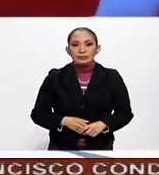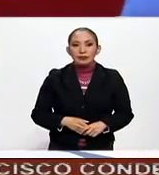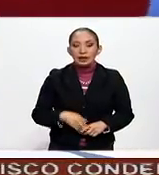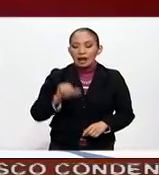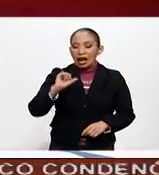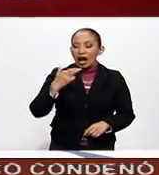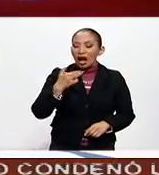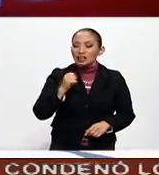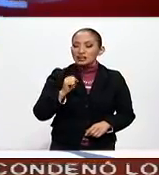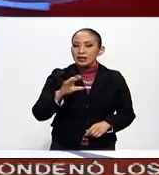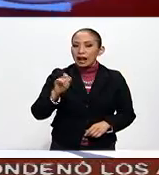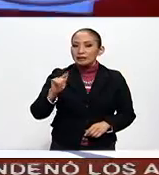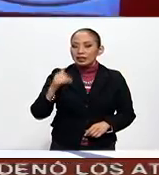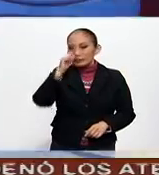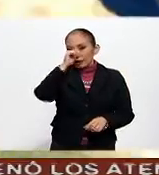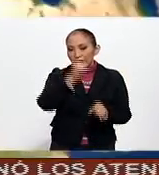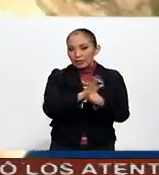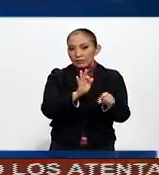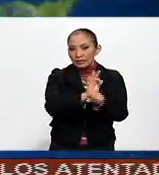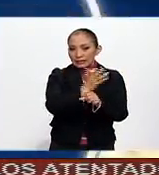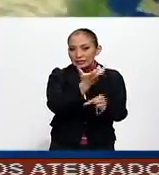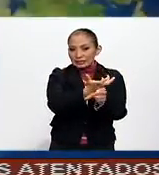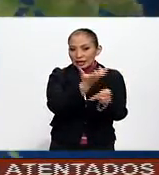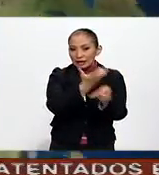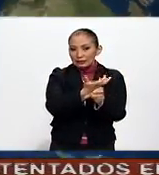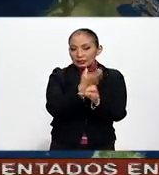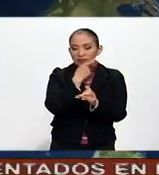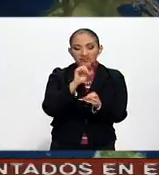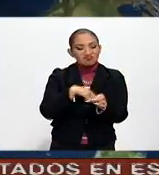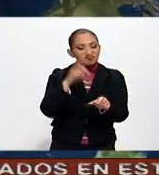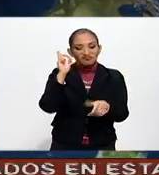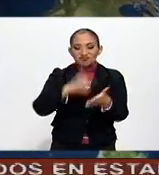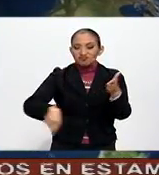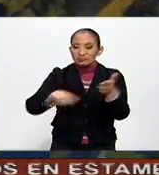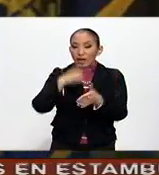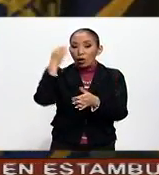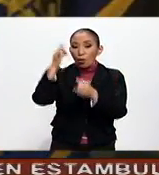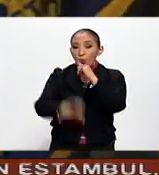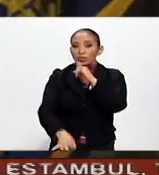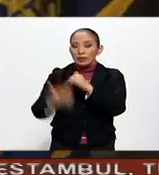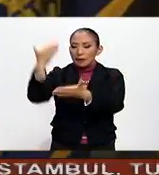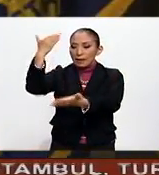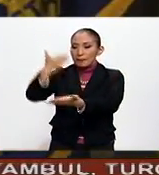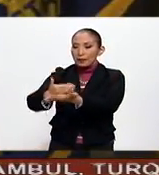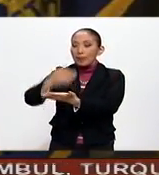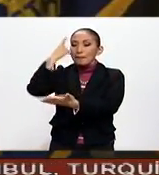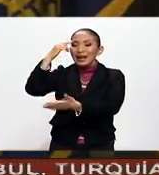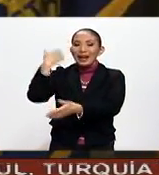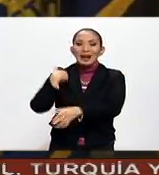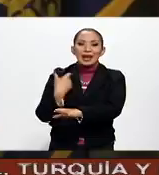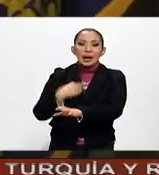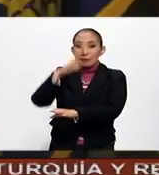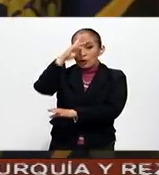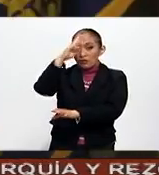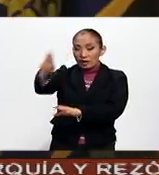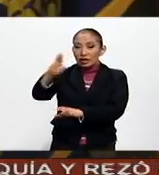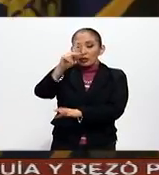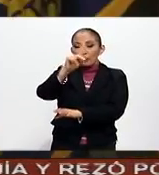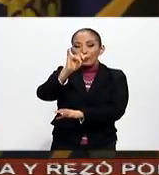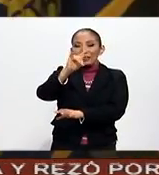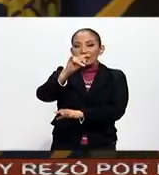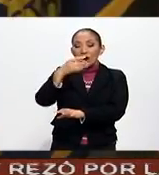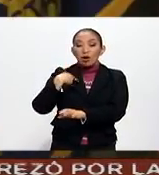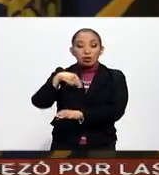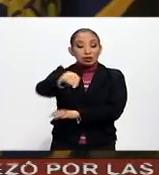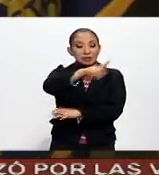Ash Carter, secretario de Defensa de Estados Unidos, anunció el retiro de una de las últimas barreras para acabar con la prohibición del Pentágono que